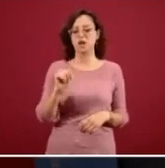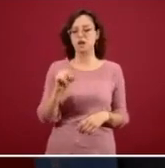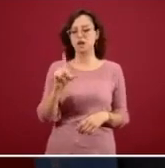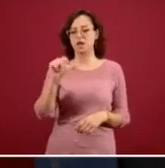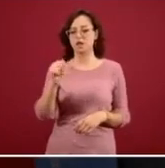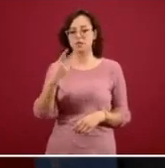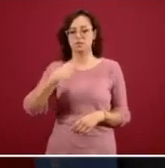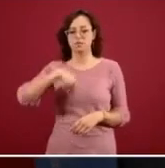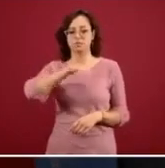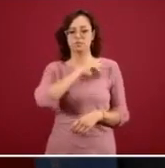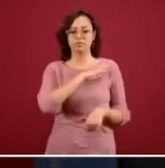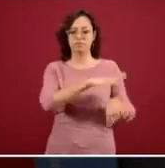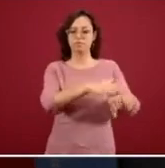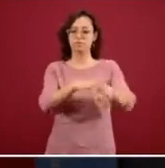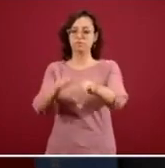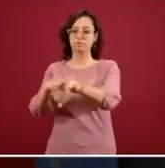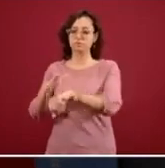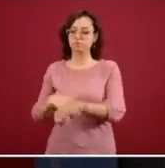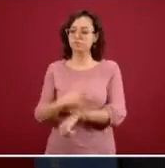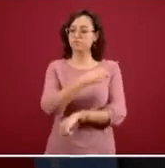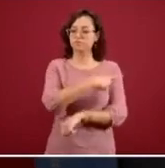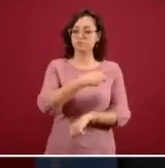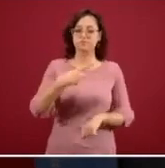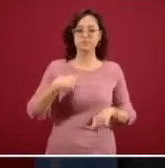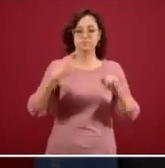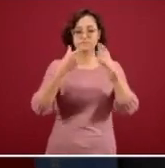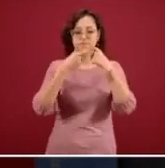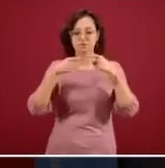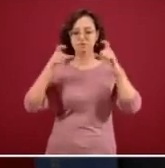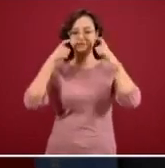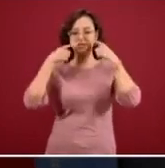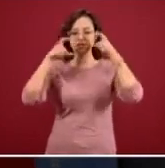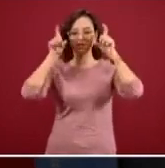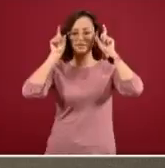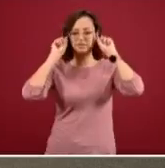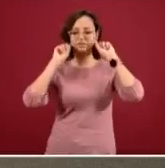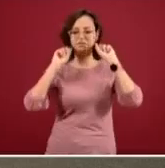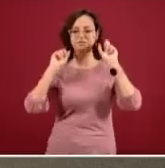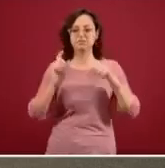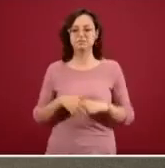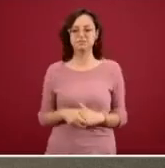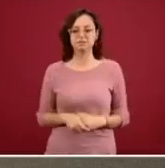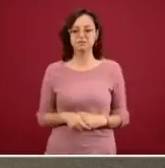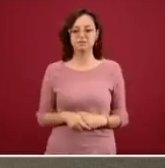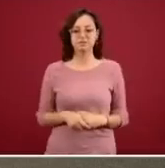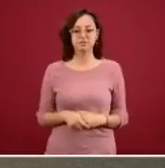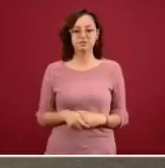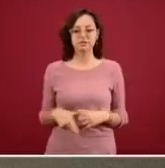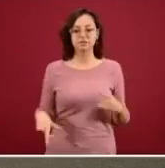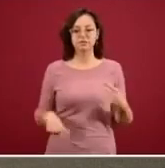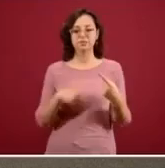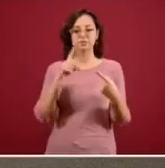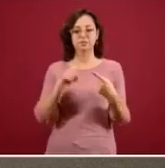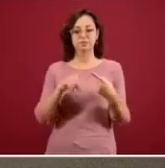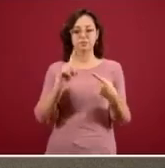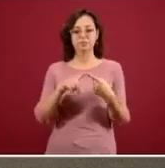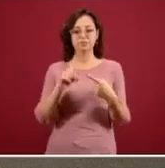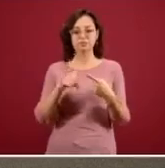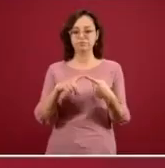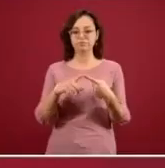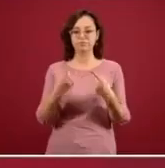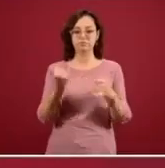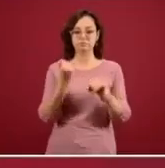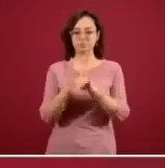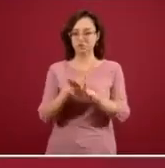capitalinos a usar cubrebocas. ¿Usted qué dice ante esto? Gracias. Muy bien. Sobre el primero no tengo datos suficientes como para comentarlo, pero